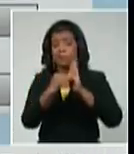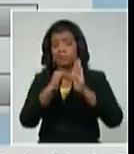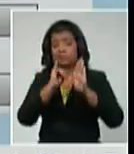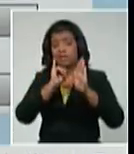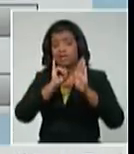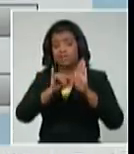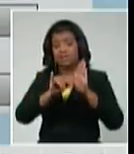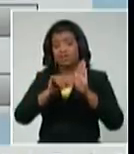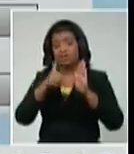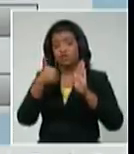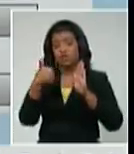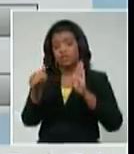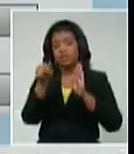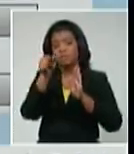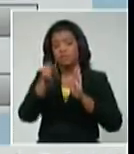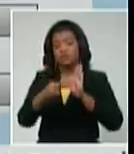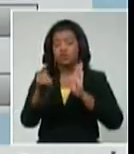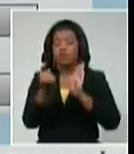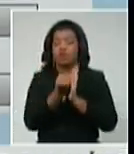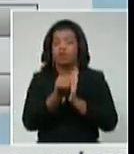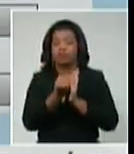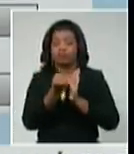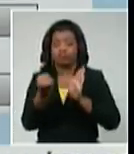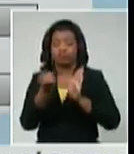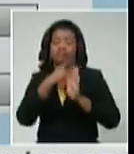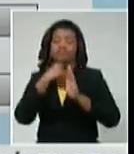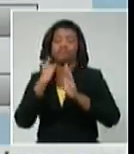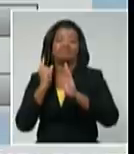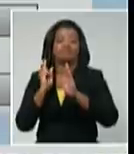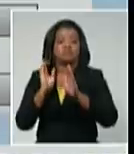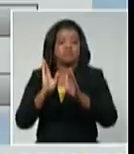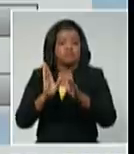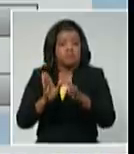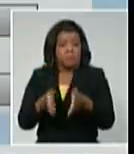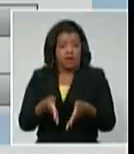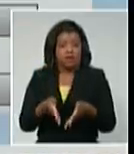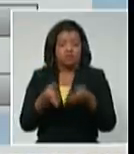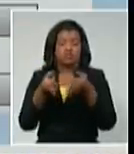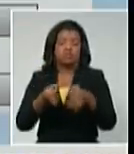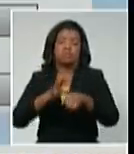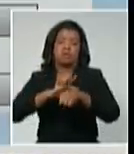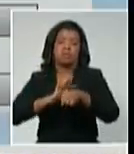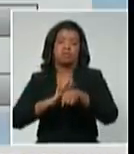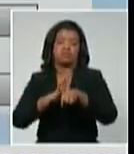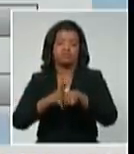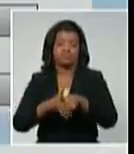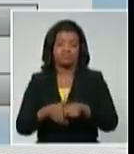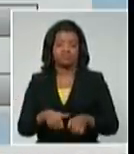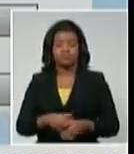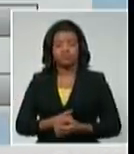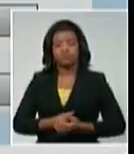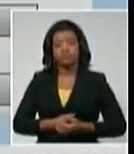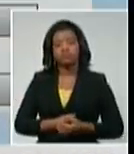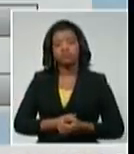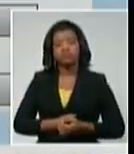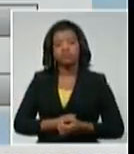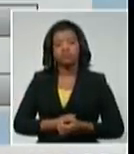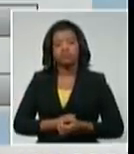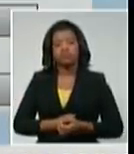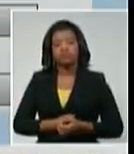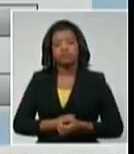1.284.610 casos fallecidos con esta enfermedad. Eso hace que la